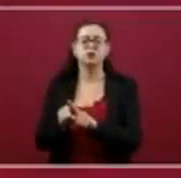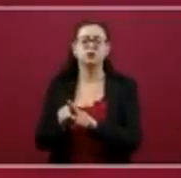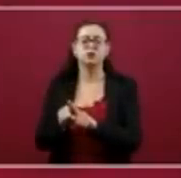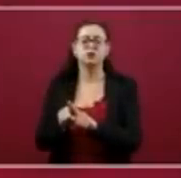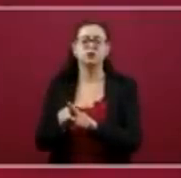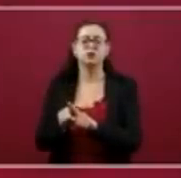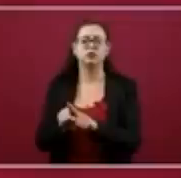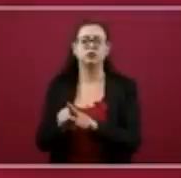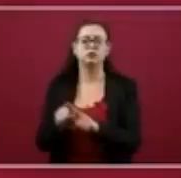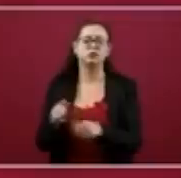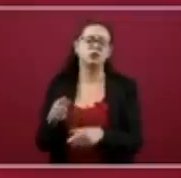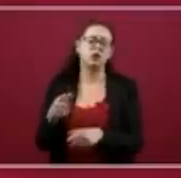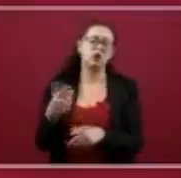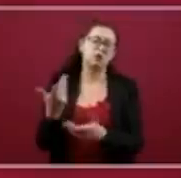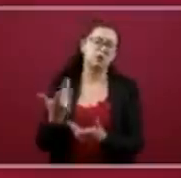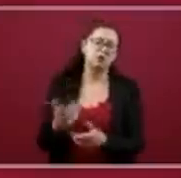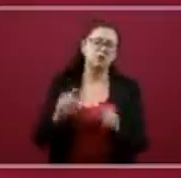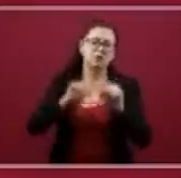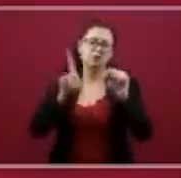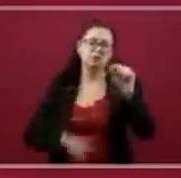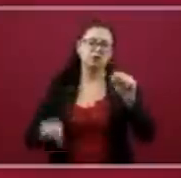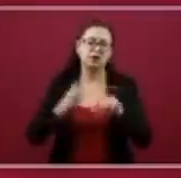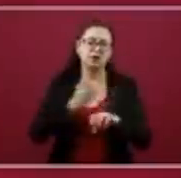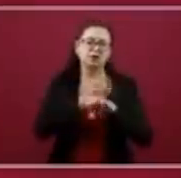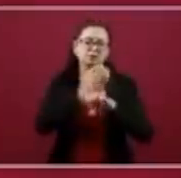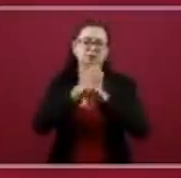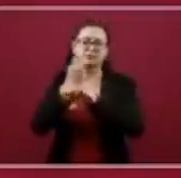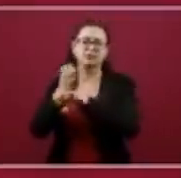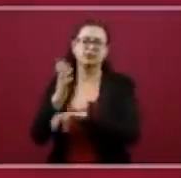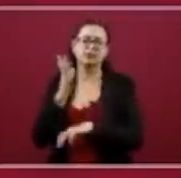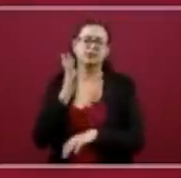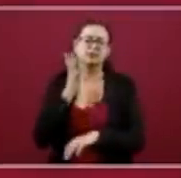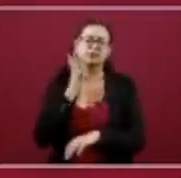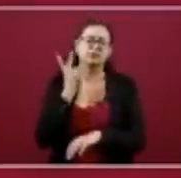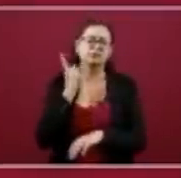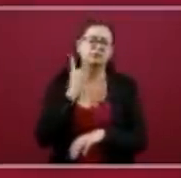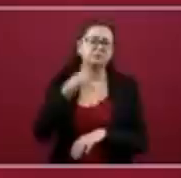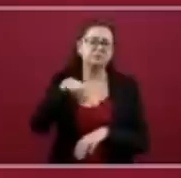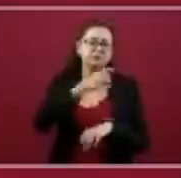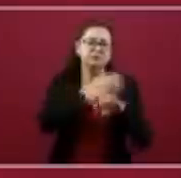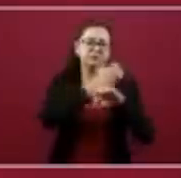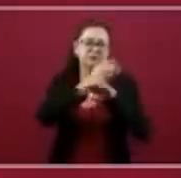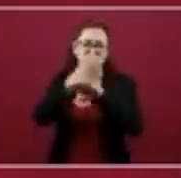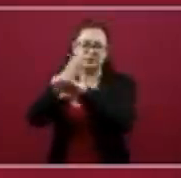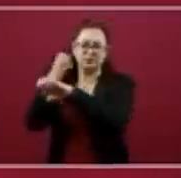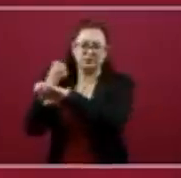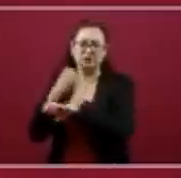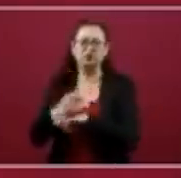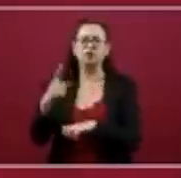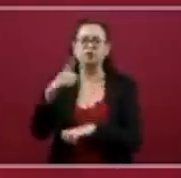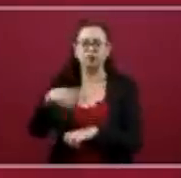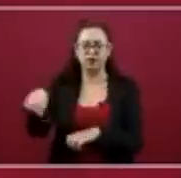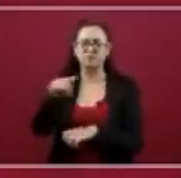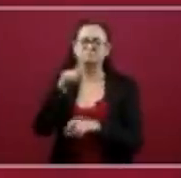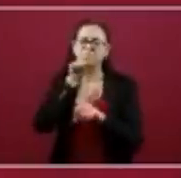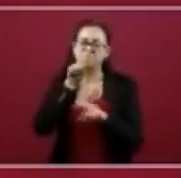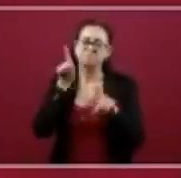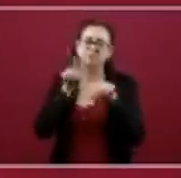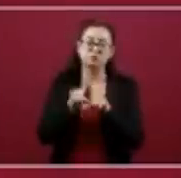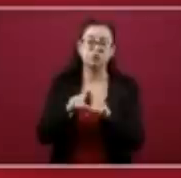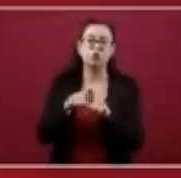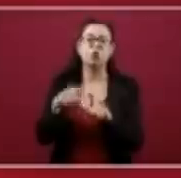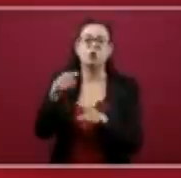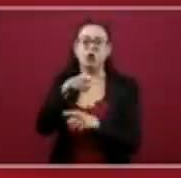la mitad más una de las legislaturas locales. Como es una reforma constitucional, esa